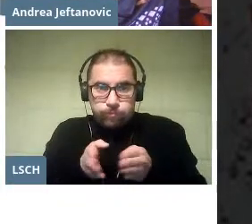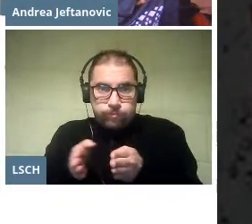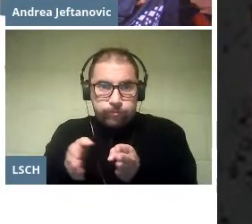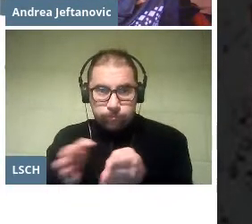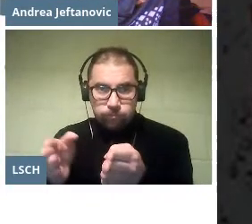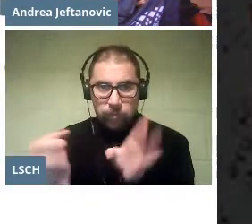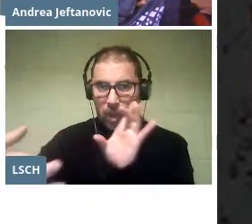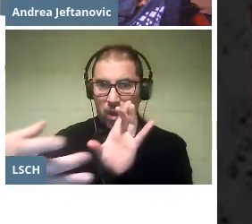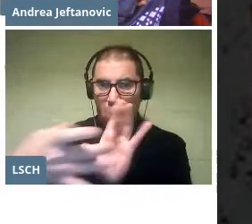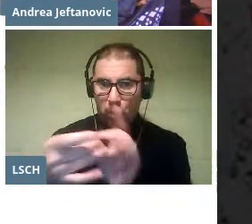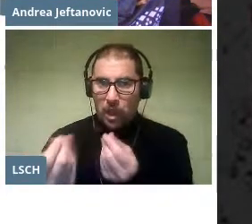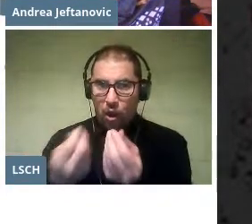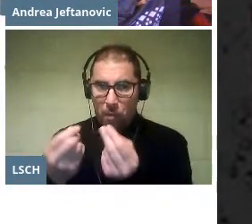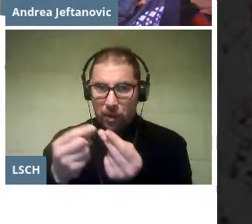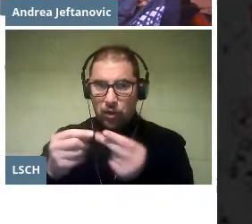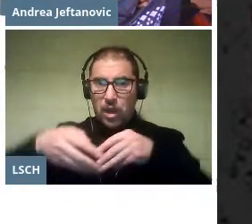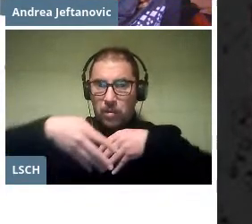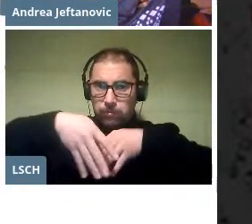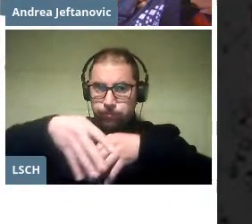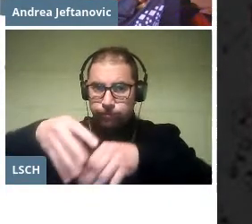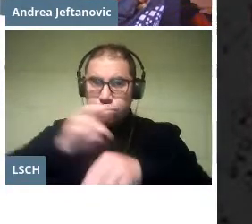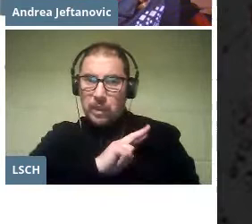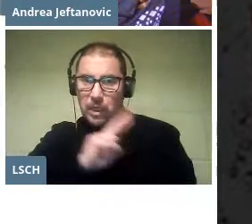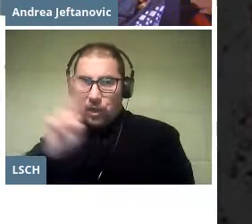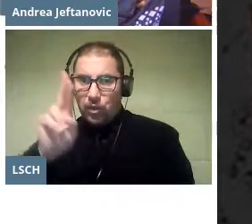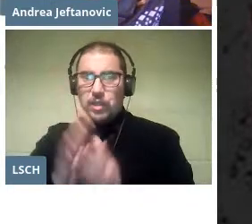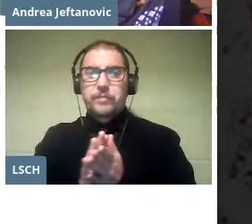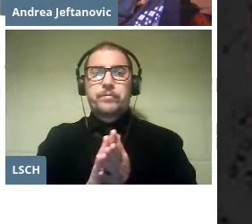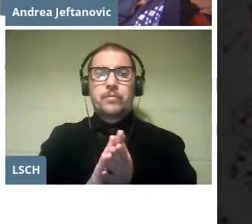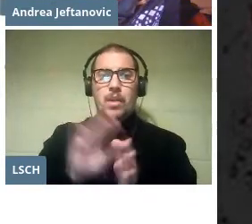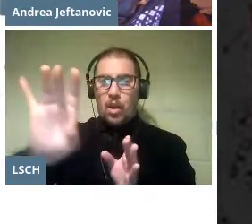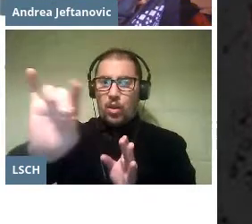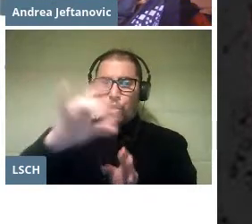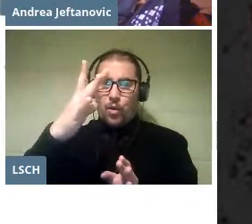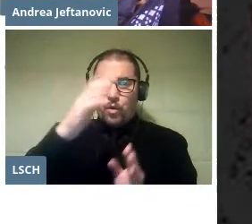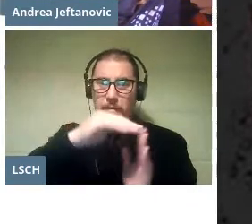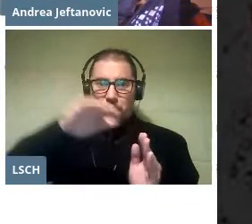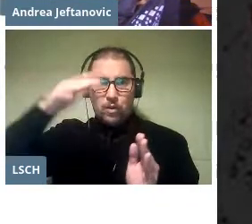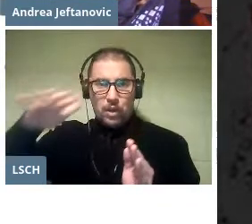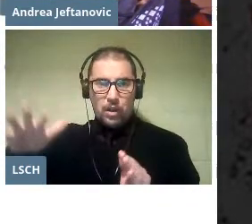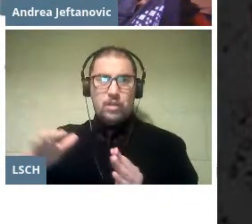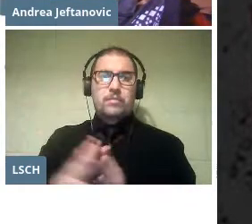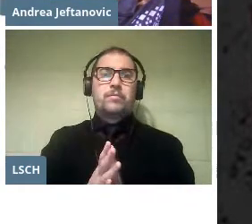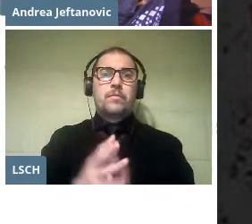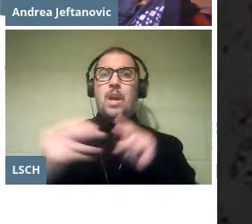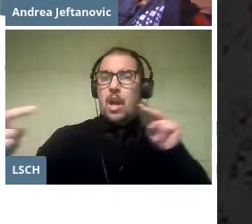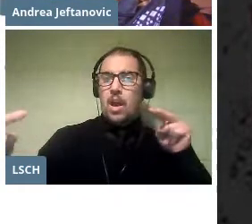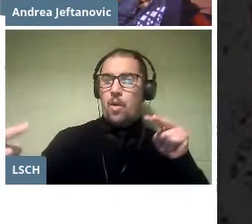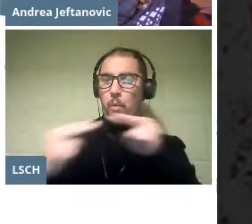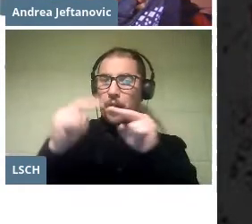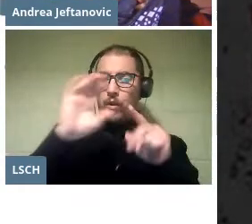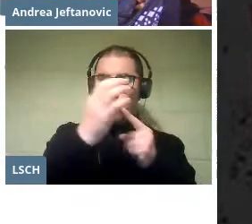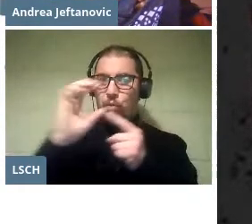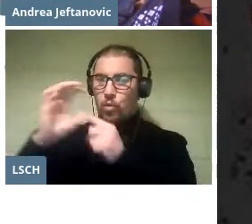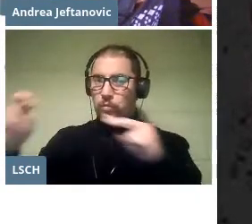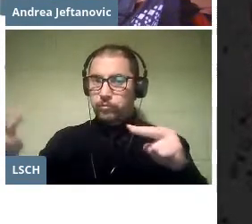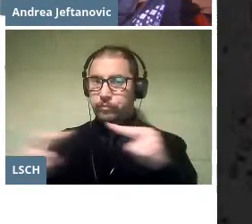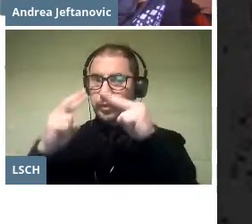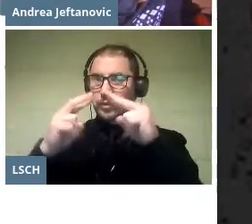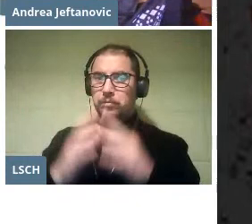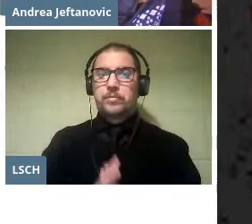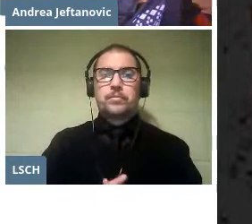comerciales, peregrinaciones religiosas, descubrimientos geográficos, encuentros interculturales y más.